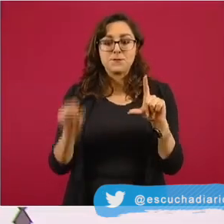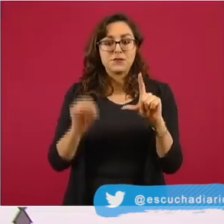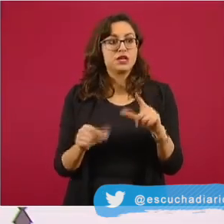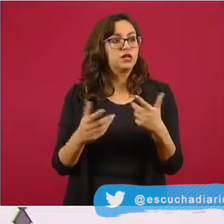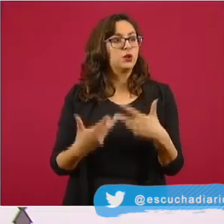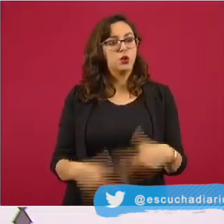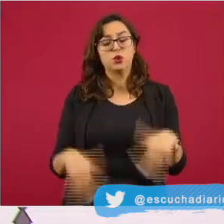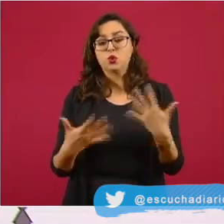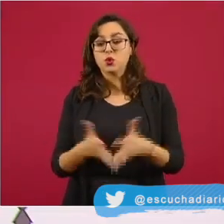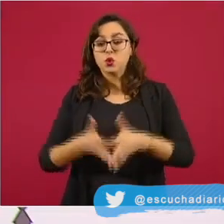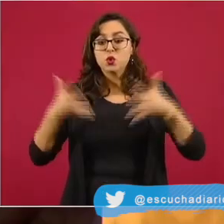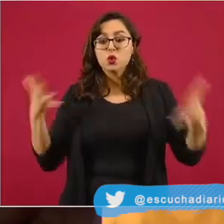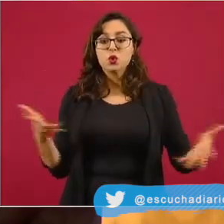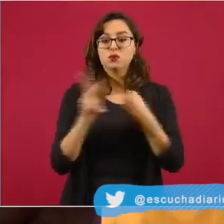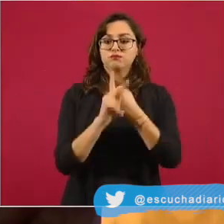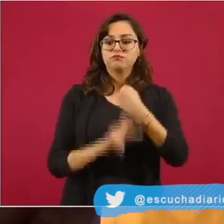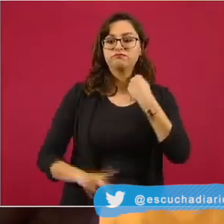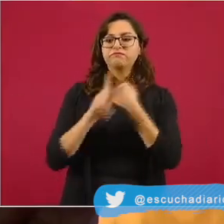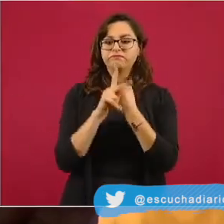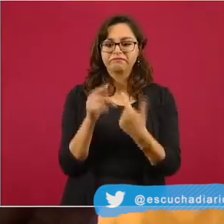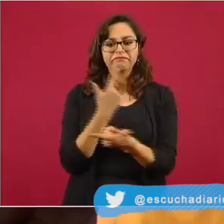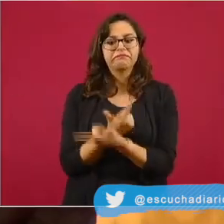libre y soberana,